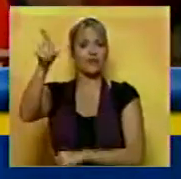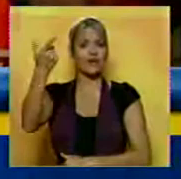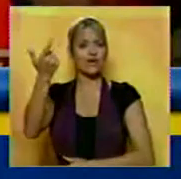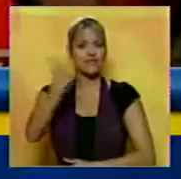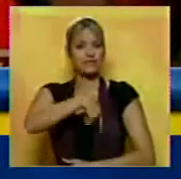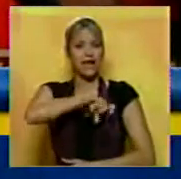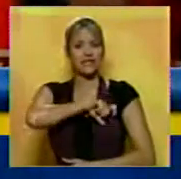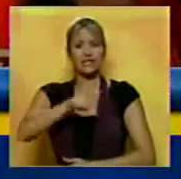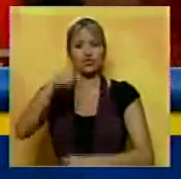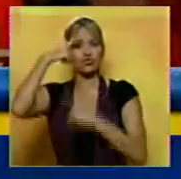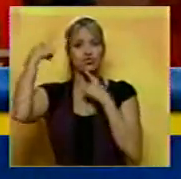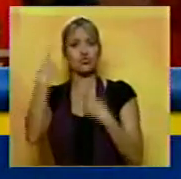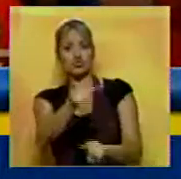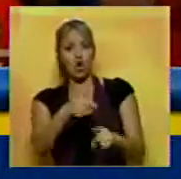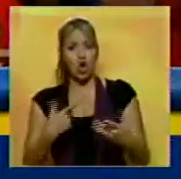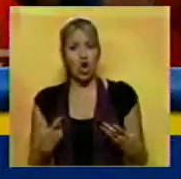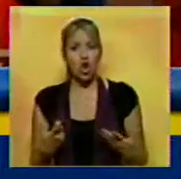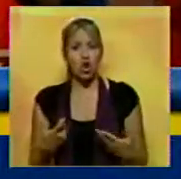y